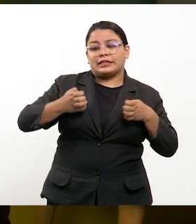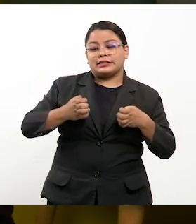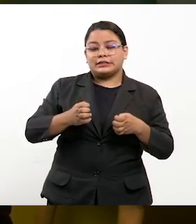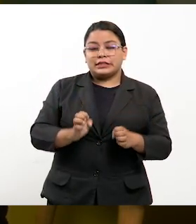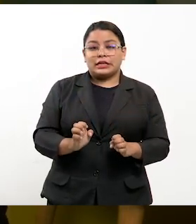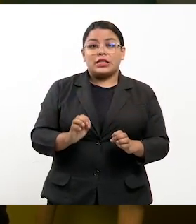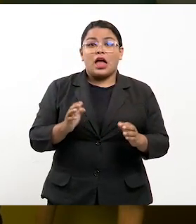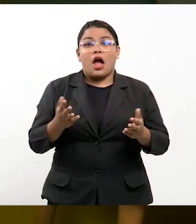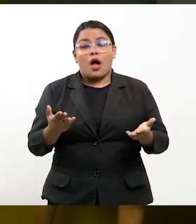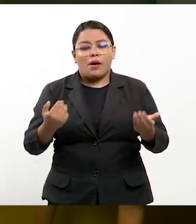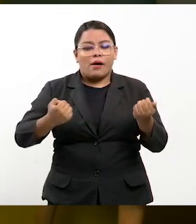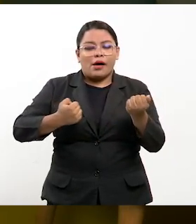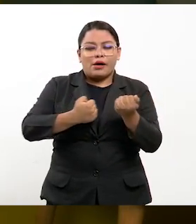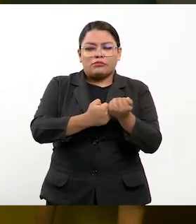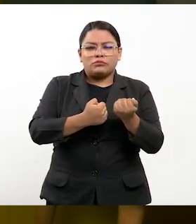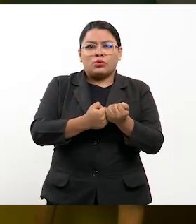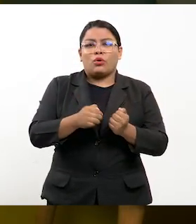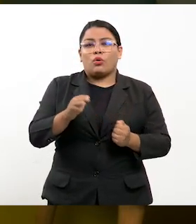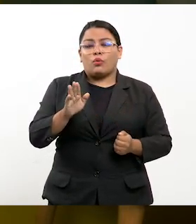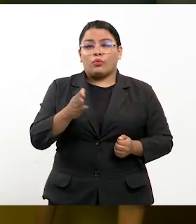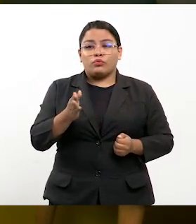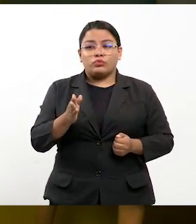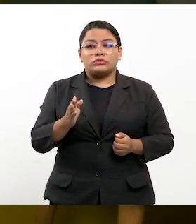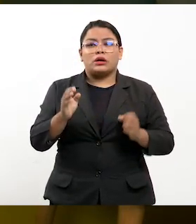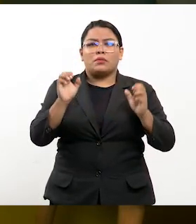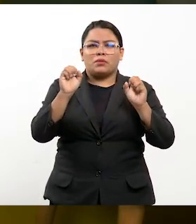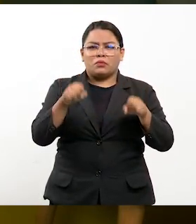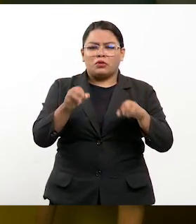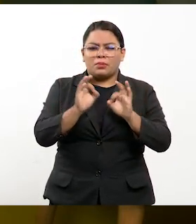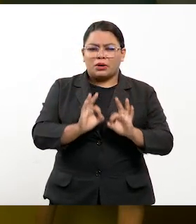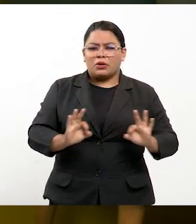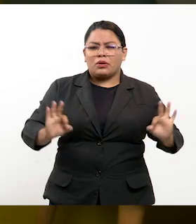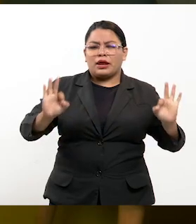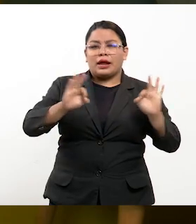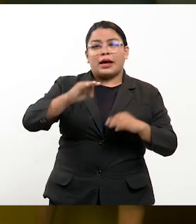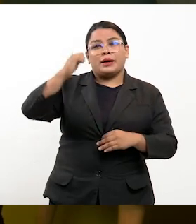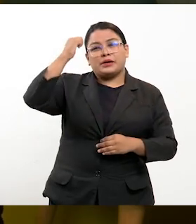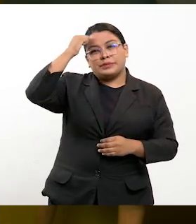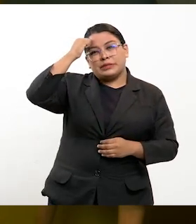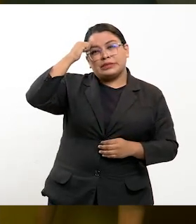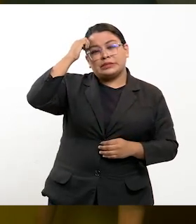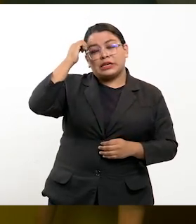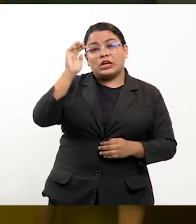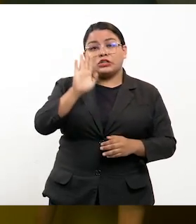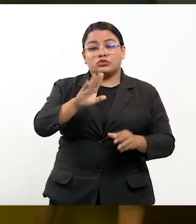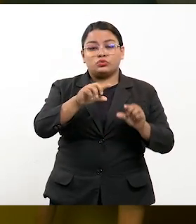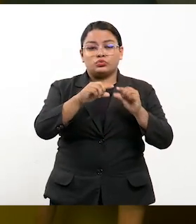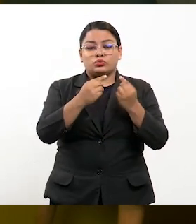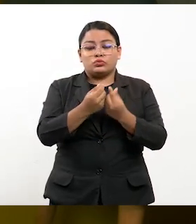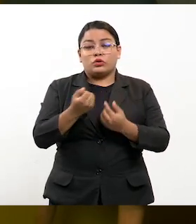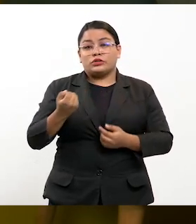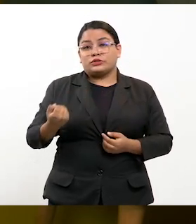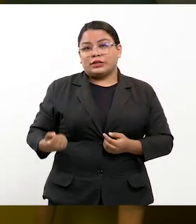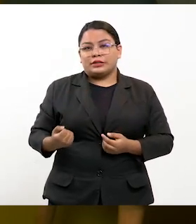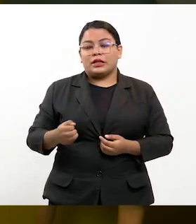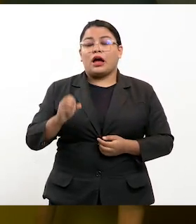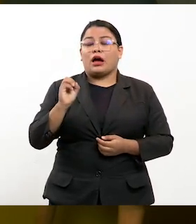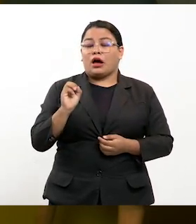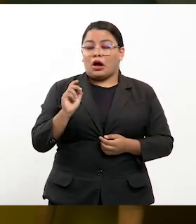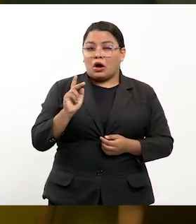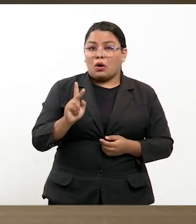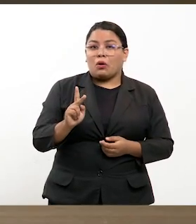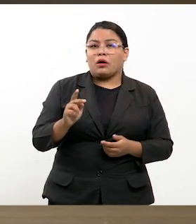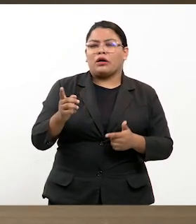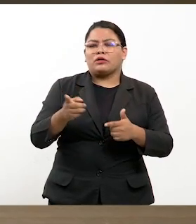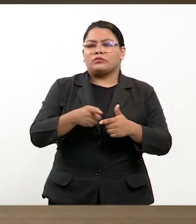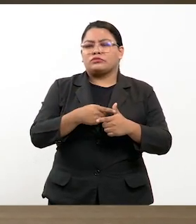o apoyos va a utilizar para la mejora de los aprendizajes de su grupo de estudiantes. Ok, Marlene, entonces en